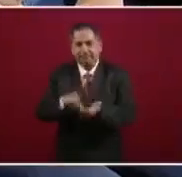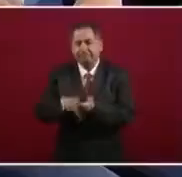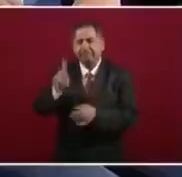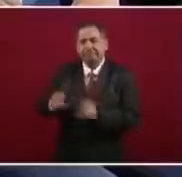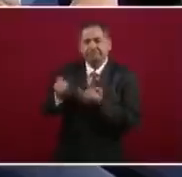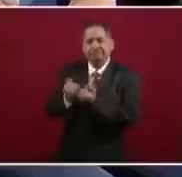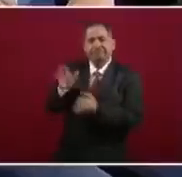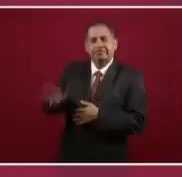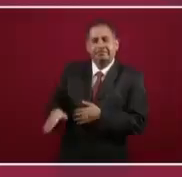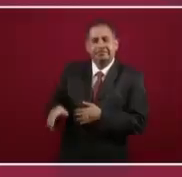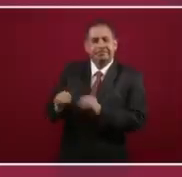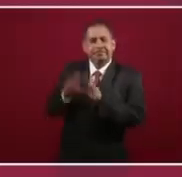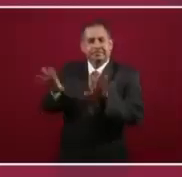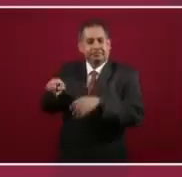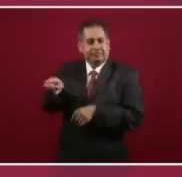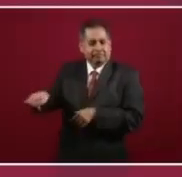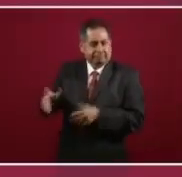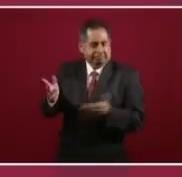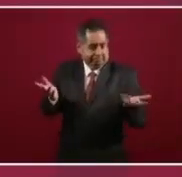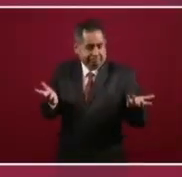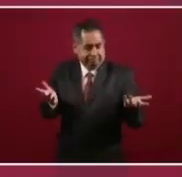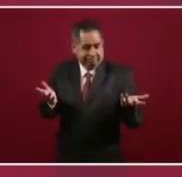el clásico